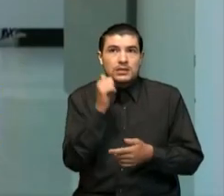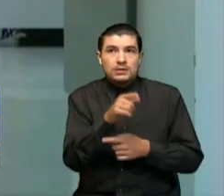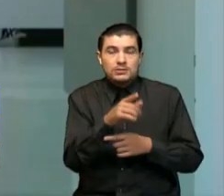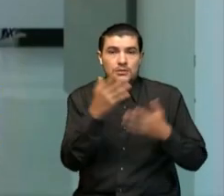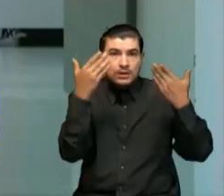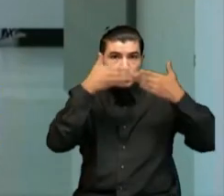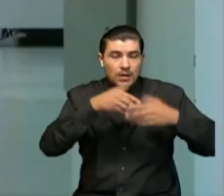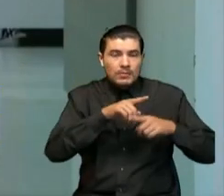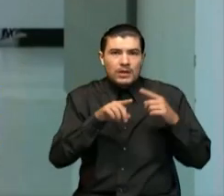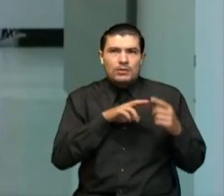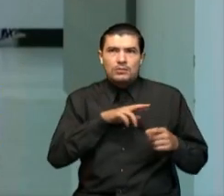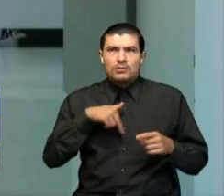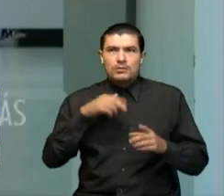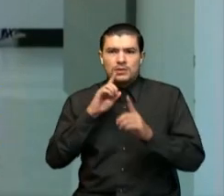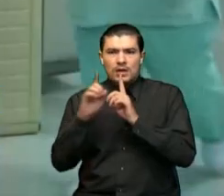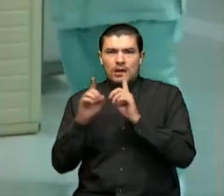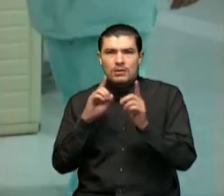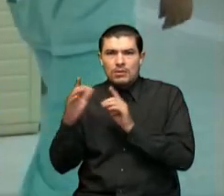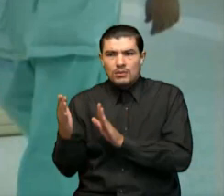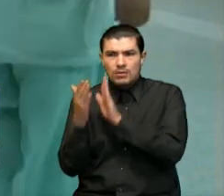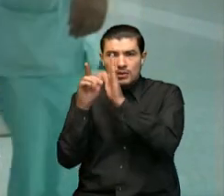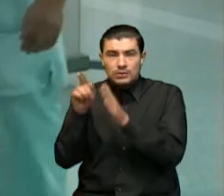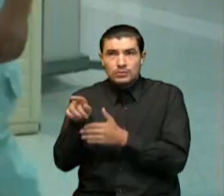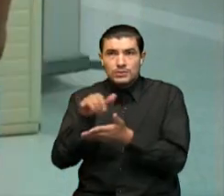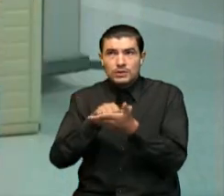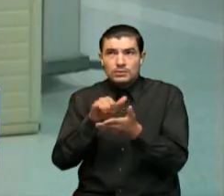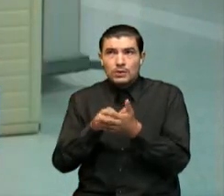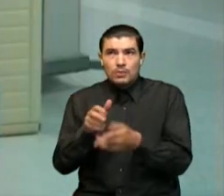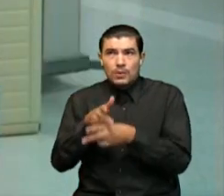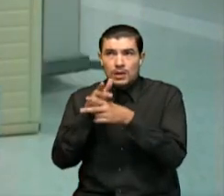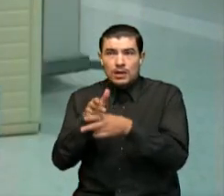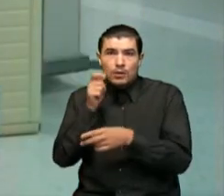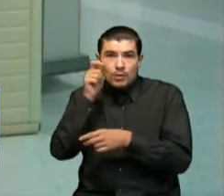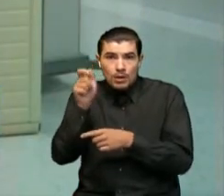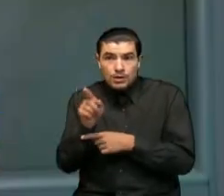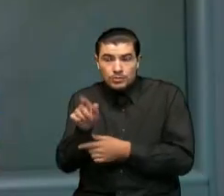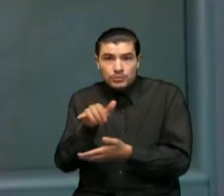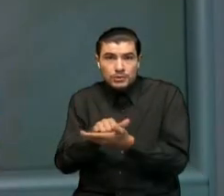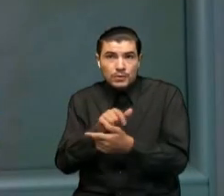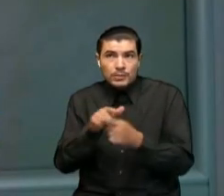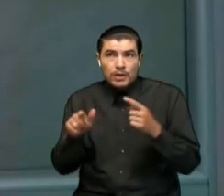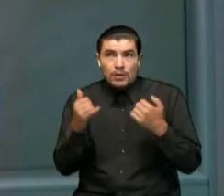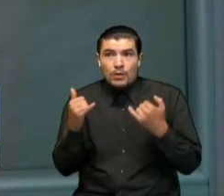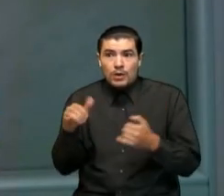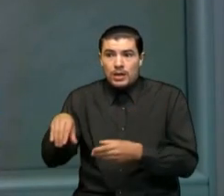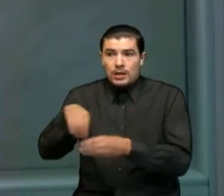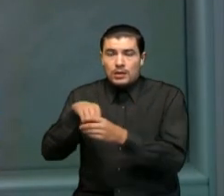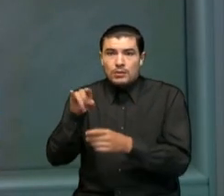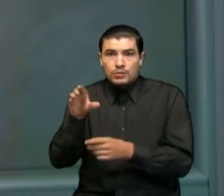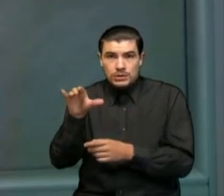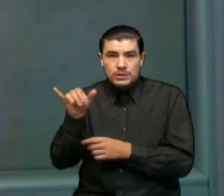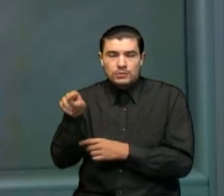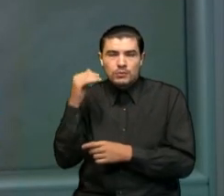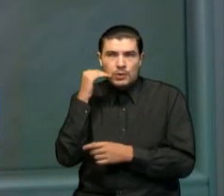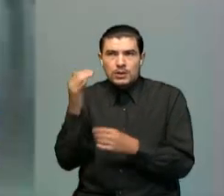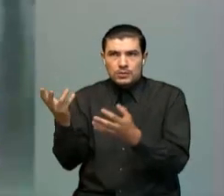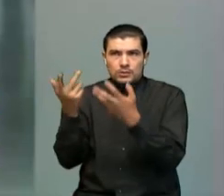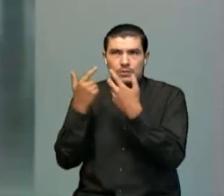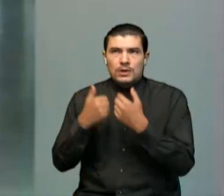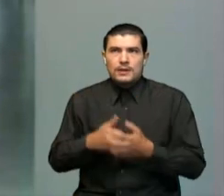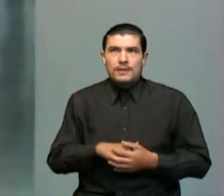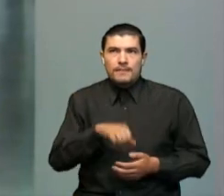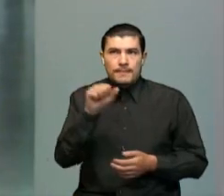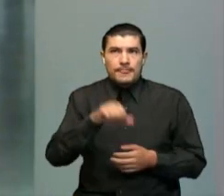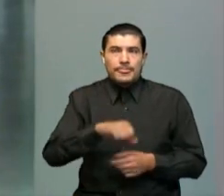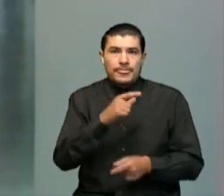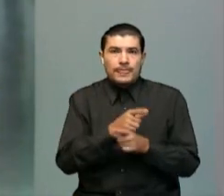conversamos con uno de los galenos a cargo de la unidad de cuidados intensivos en donde hasta hoy permanece la mujer y esto nos contó